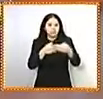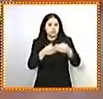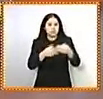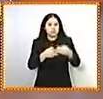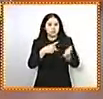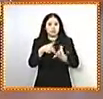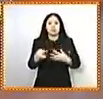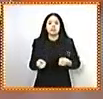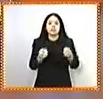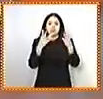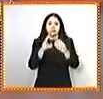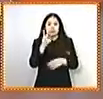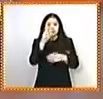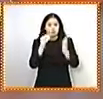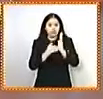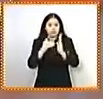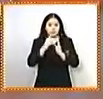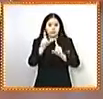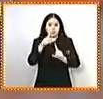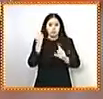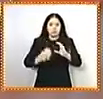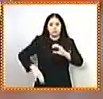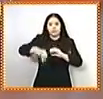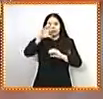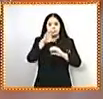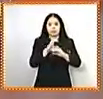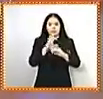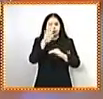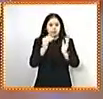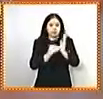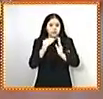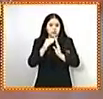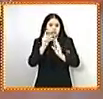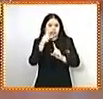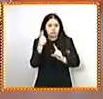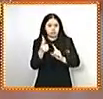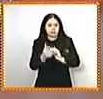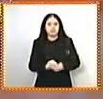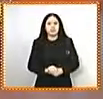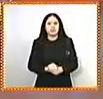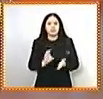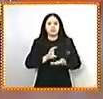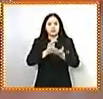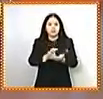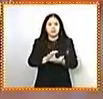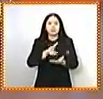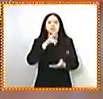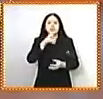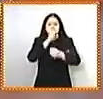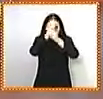que se encuentra en un monto de 2 millones de lempiras y con su jugada doble en 4 millones de lempiras. Super premio,